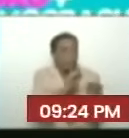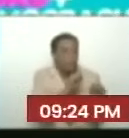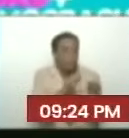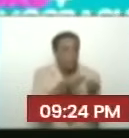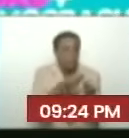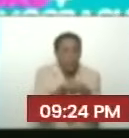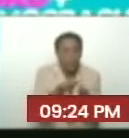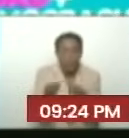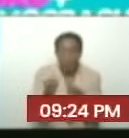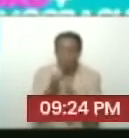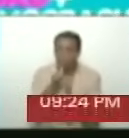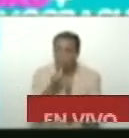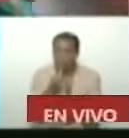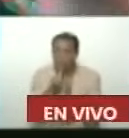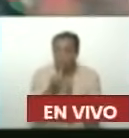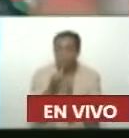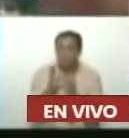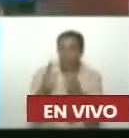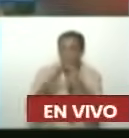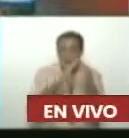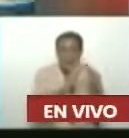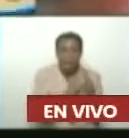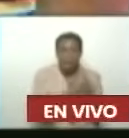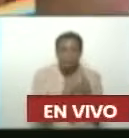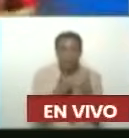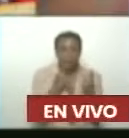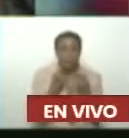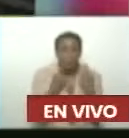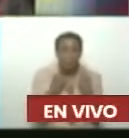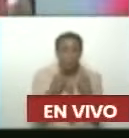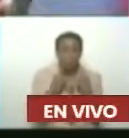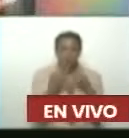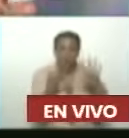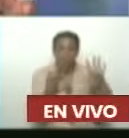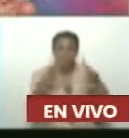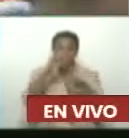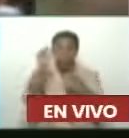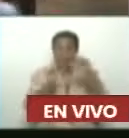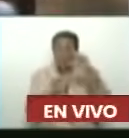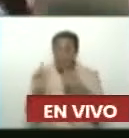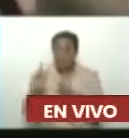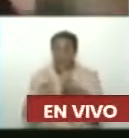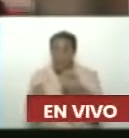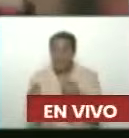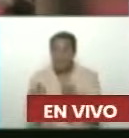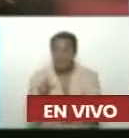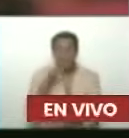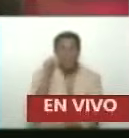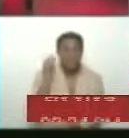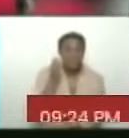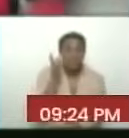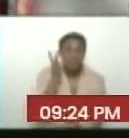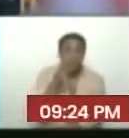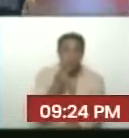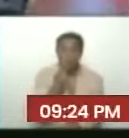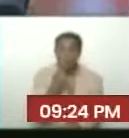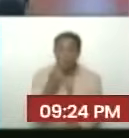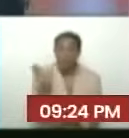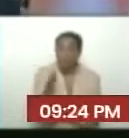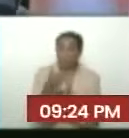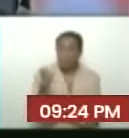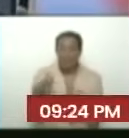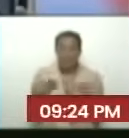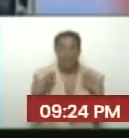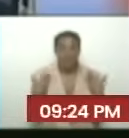movilizaciones locales, colorido, tricolor, ocho estrellas, tricolor, tricolor, ocho estrellas,